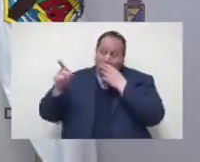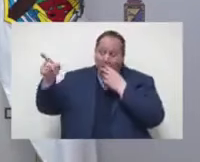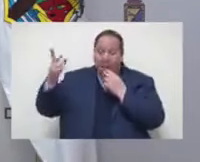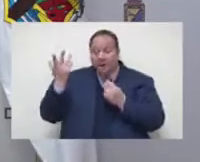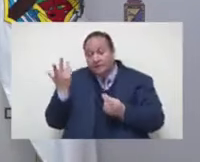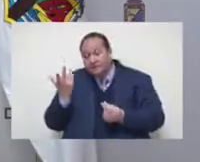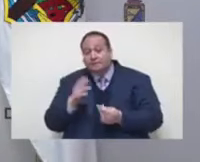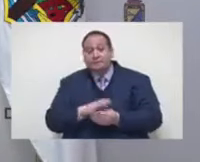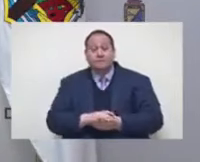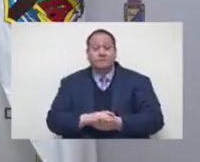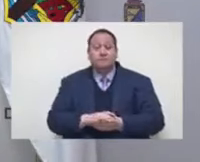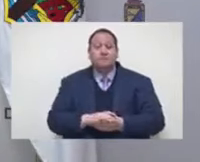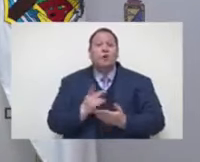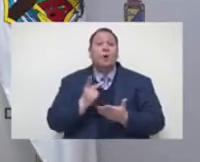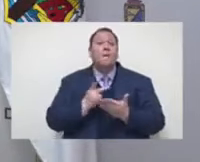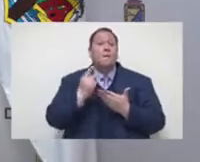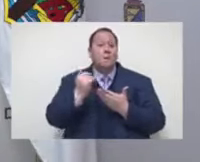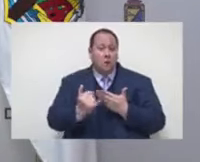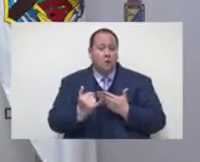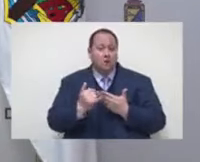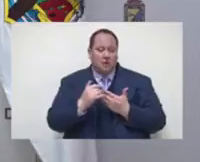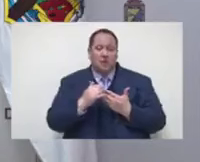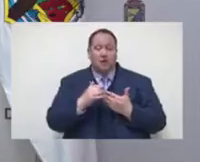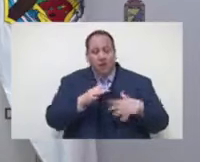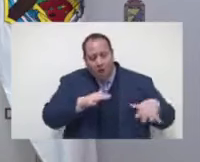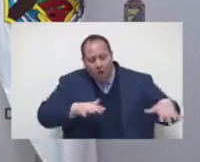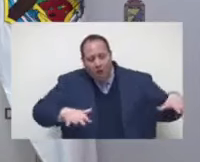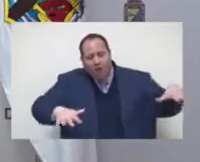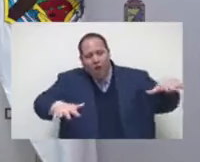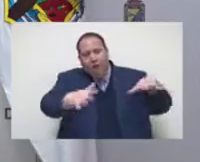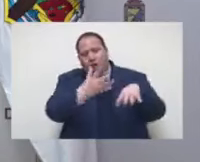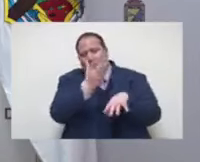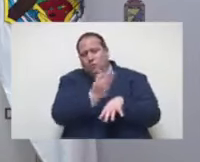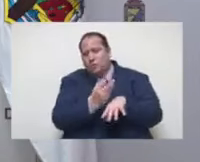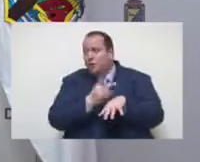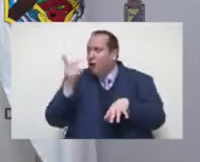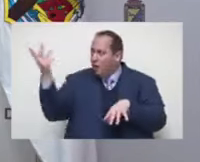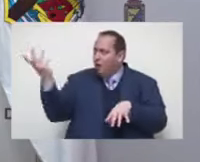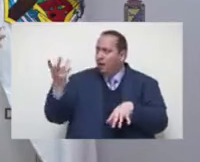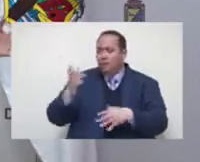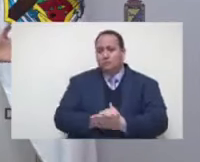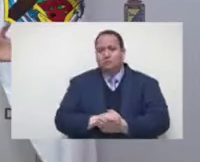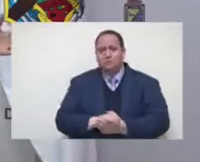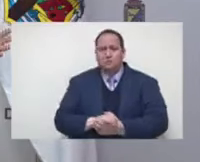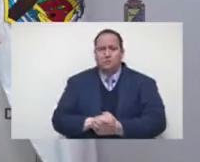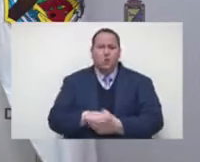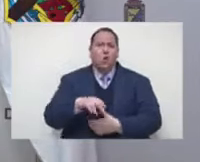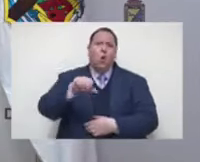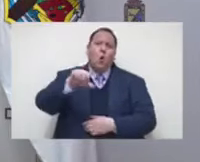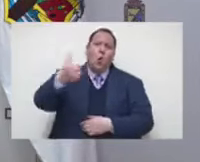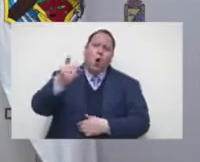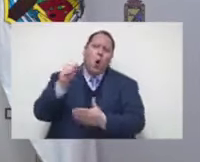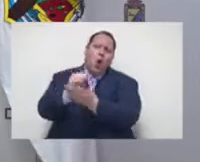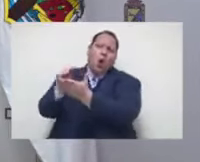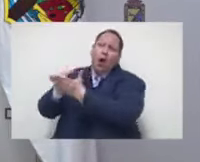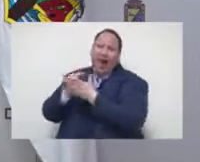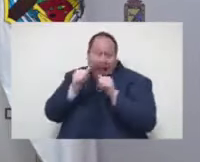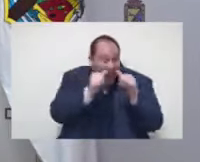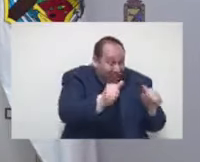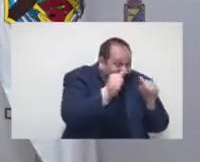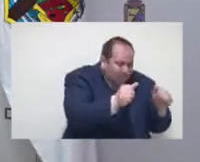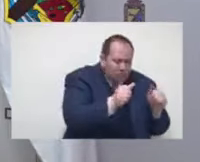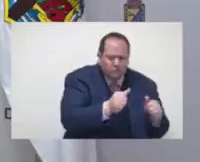está en un proyecto de regeneración de un espacio público y seguramente no está descuidando otras áreas por hacer